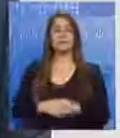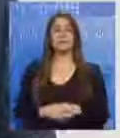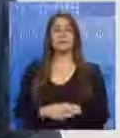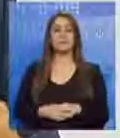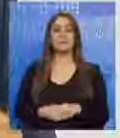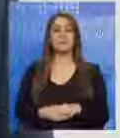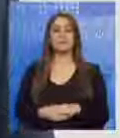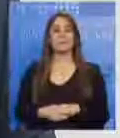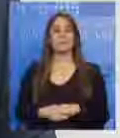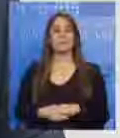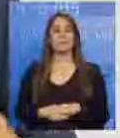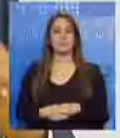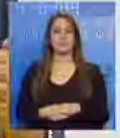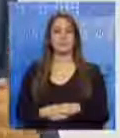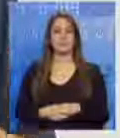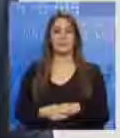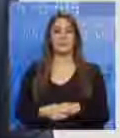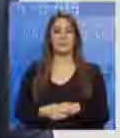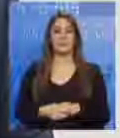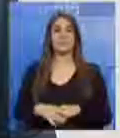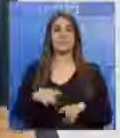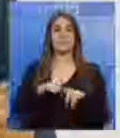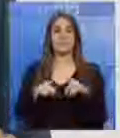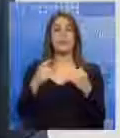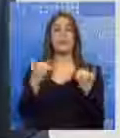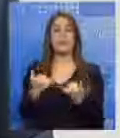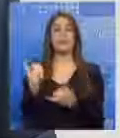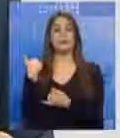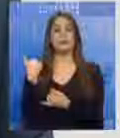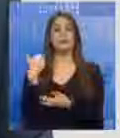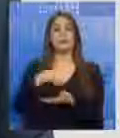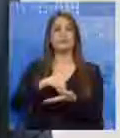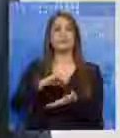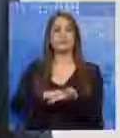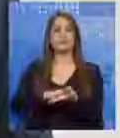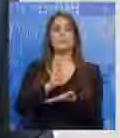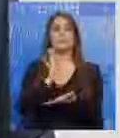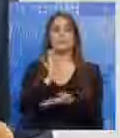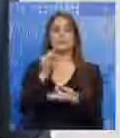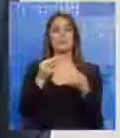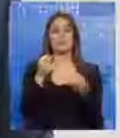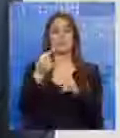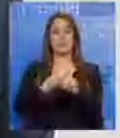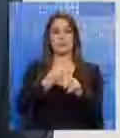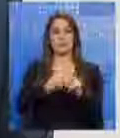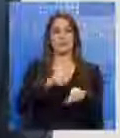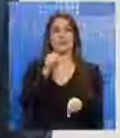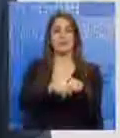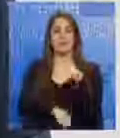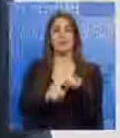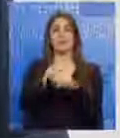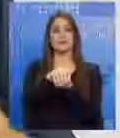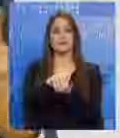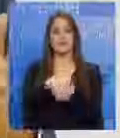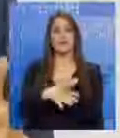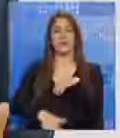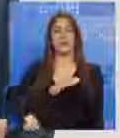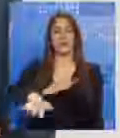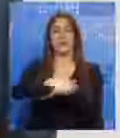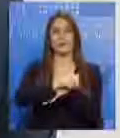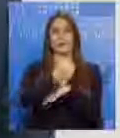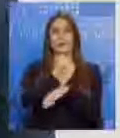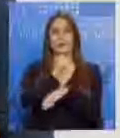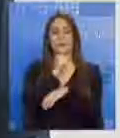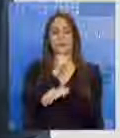eso, como Ministerio de Ambiente, tomaremos las acciones necesarias para continuar con la